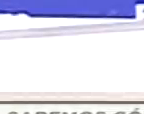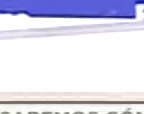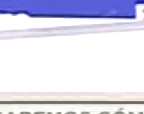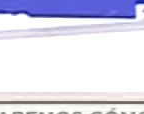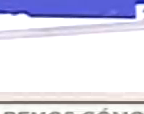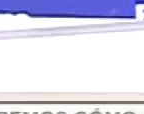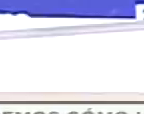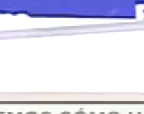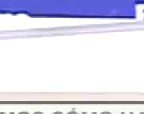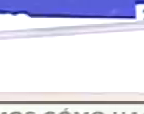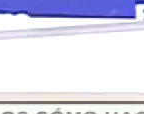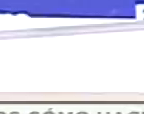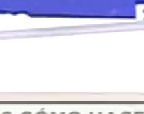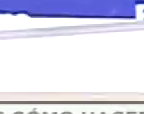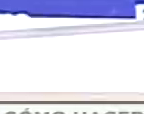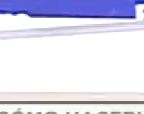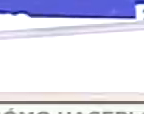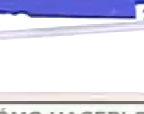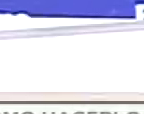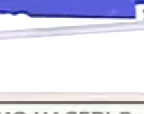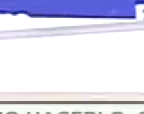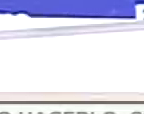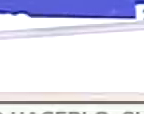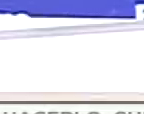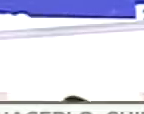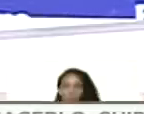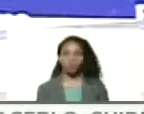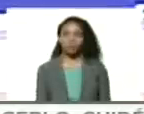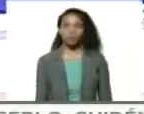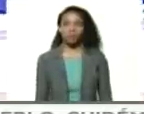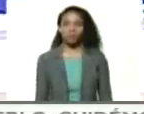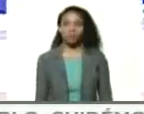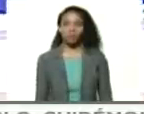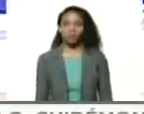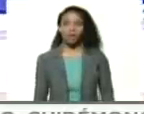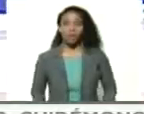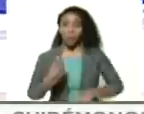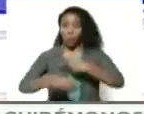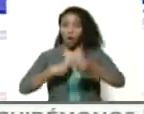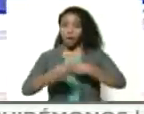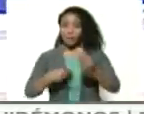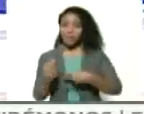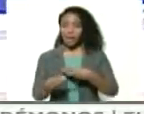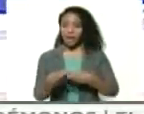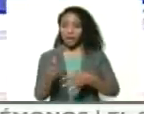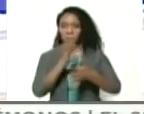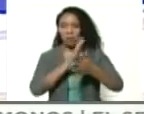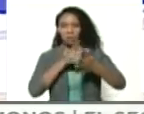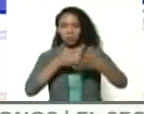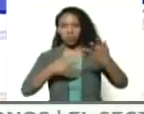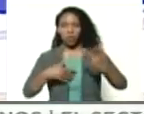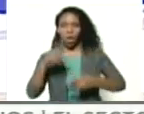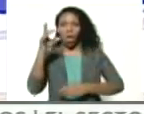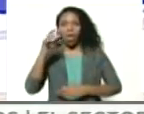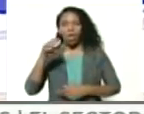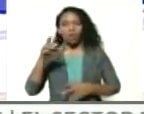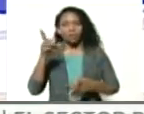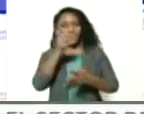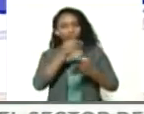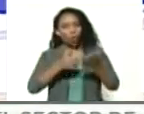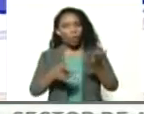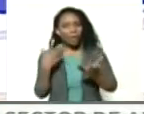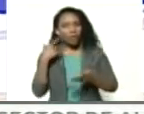chicos. Háblense con Ángel Palacio. Vamos a hacer una serial documental. No, una